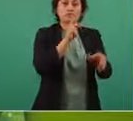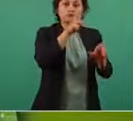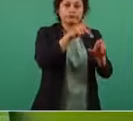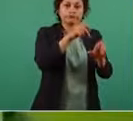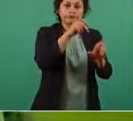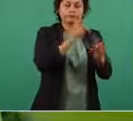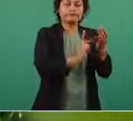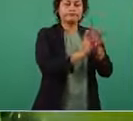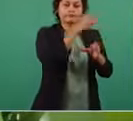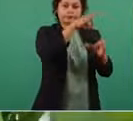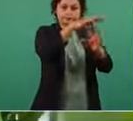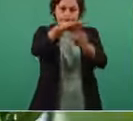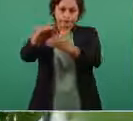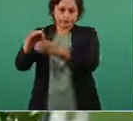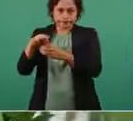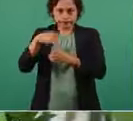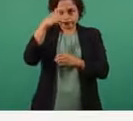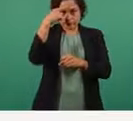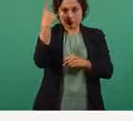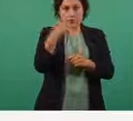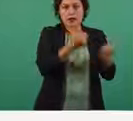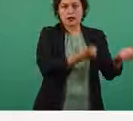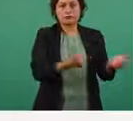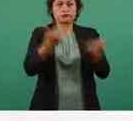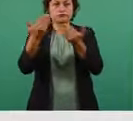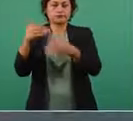a la refinería.